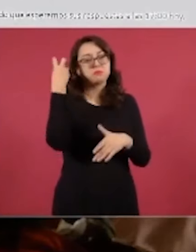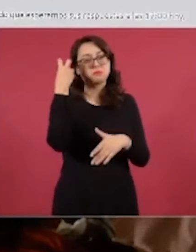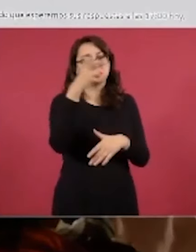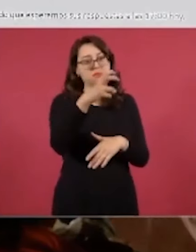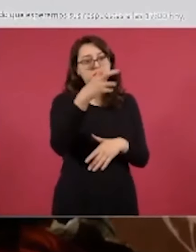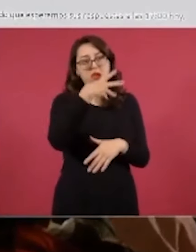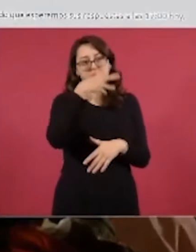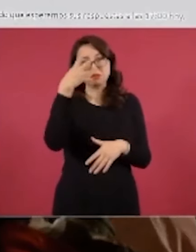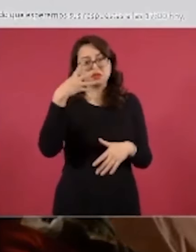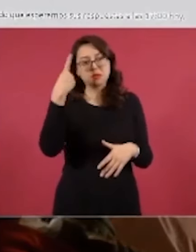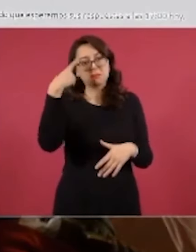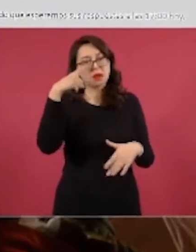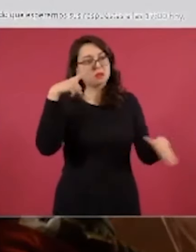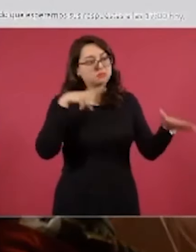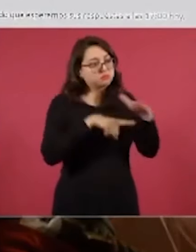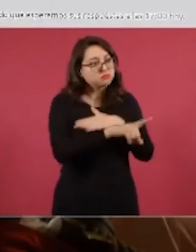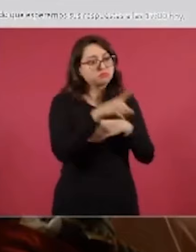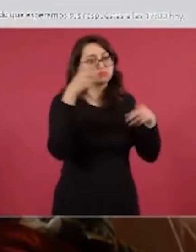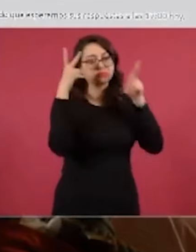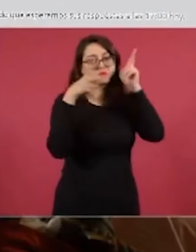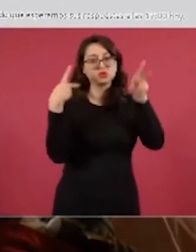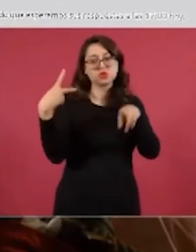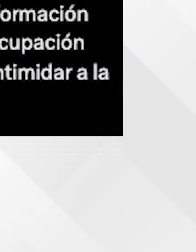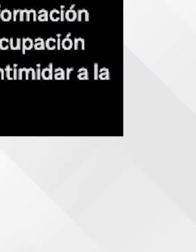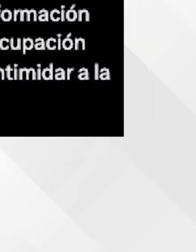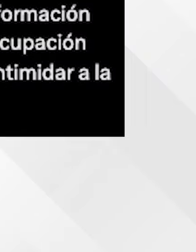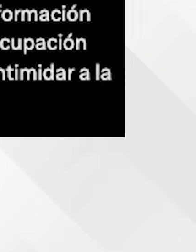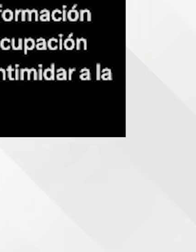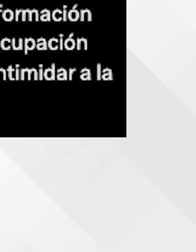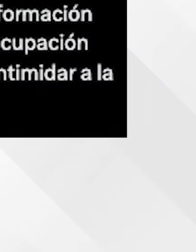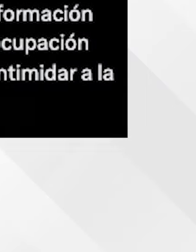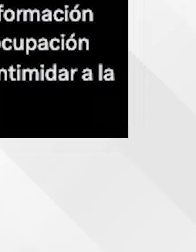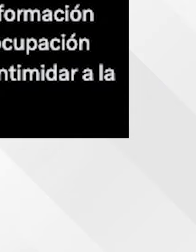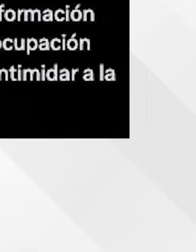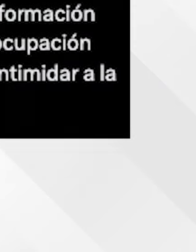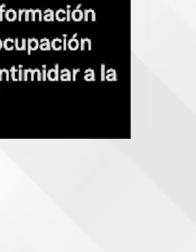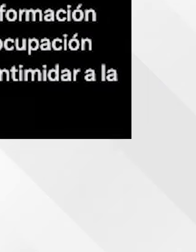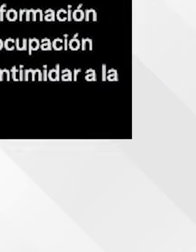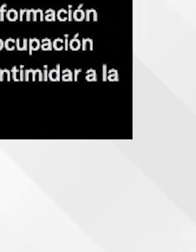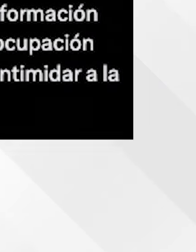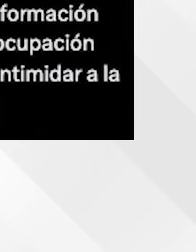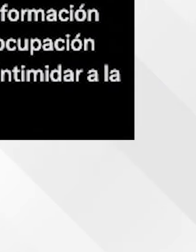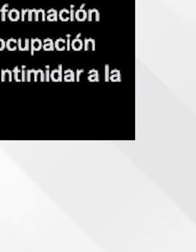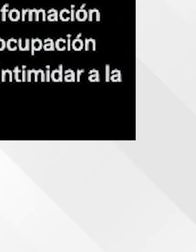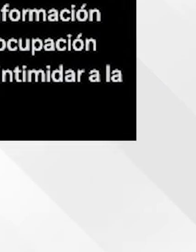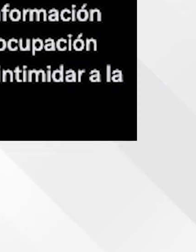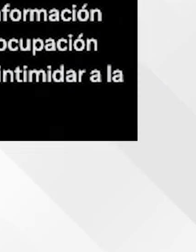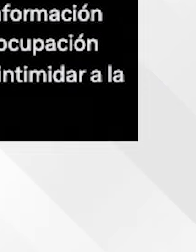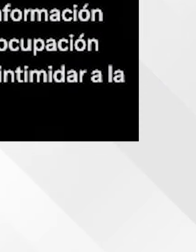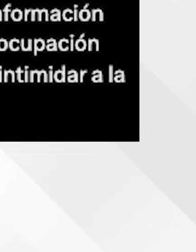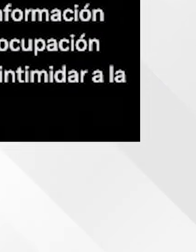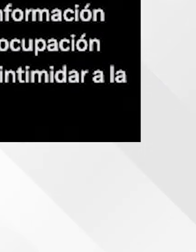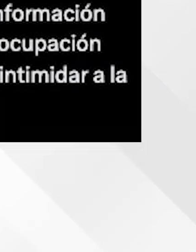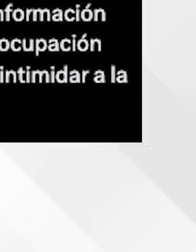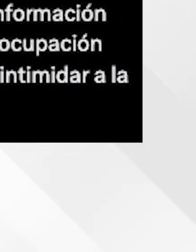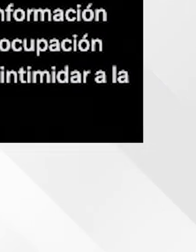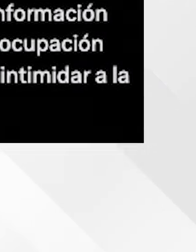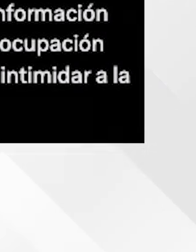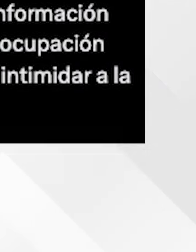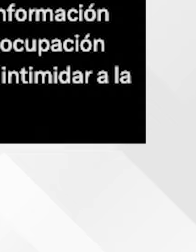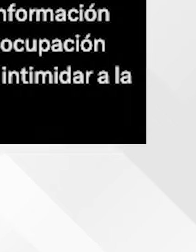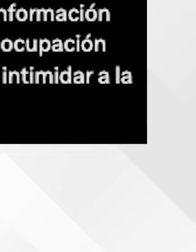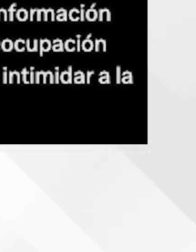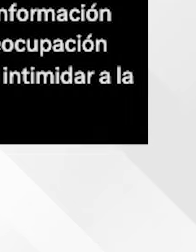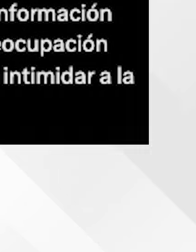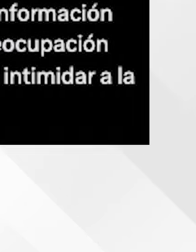organizaciones defensoras de los Derechos Humanos reprobaron sus acciones por un lado artículo 19 sostuvo que la estigmatización y el hostigamiento